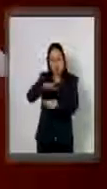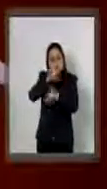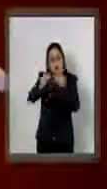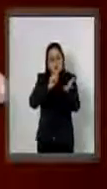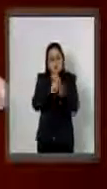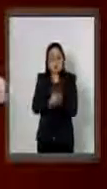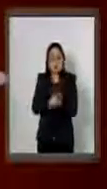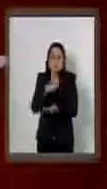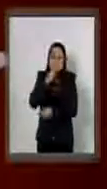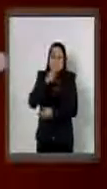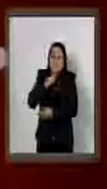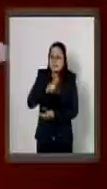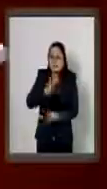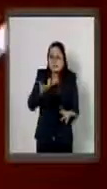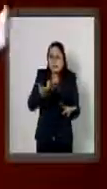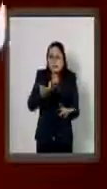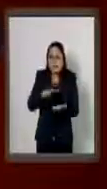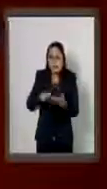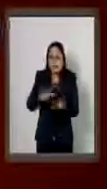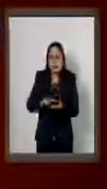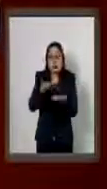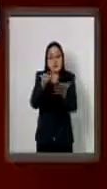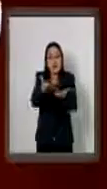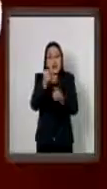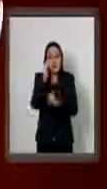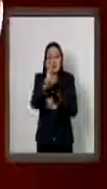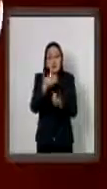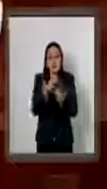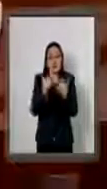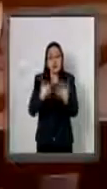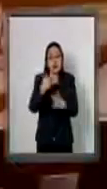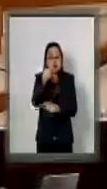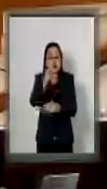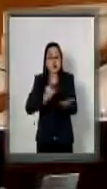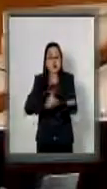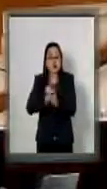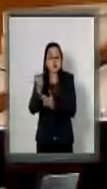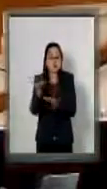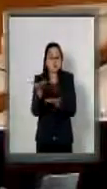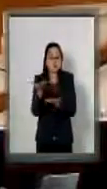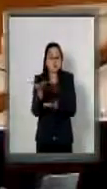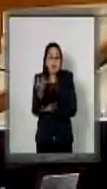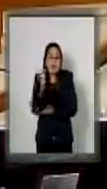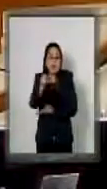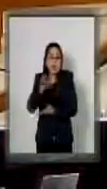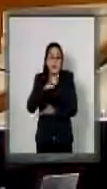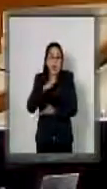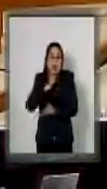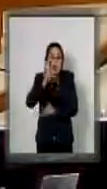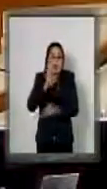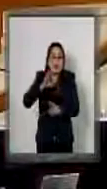Pero ni modo, hoy ustedes con su decisión la están